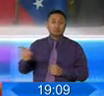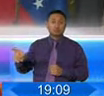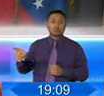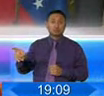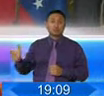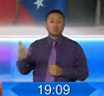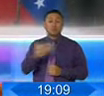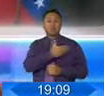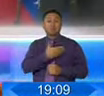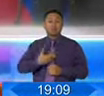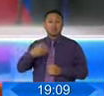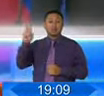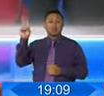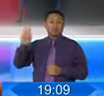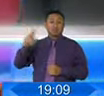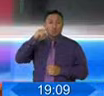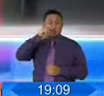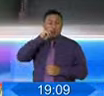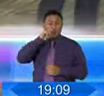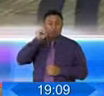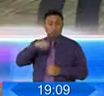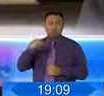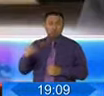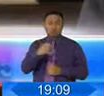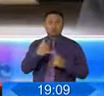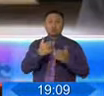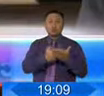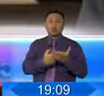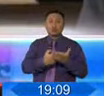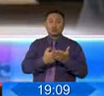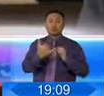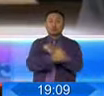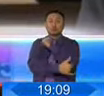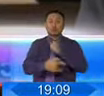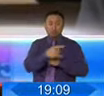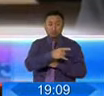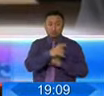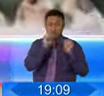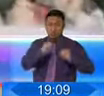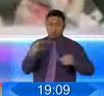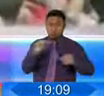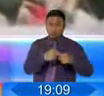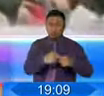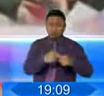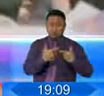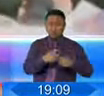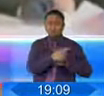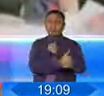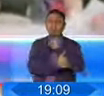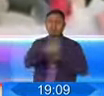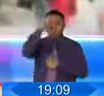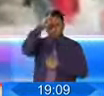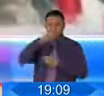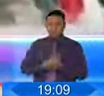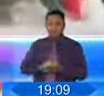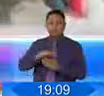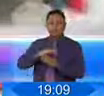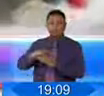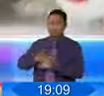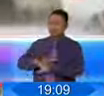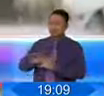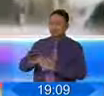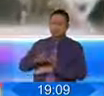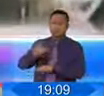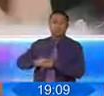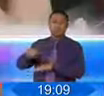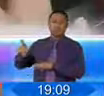de las Américas a celebrarse en Perú el próximo mes de abril, a pesar de que el gobierno del país anfitrión retiró la invitación al chavista, acusándolo de atentar